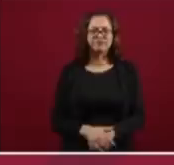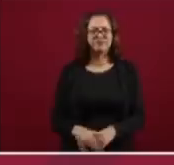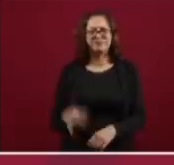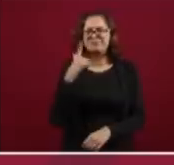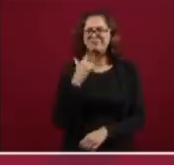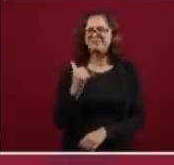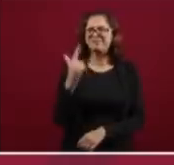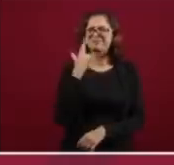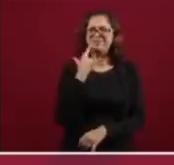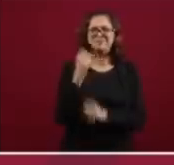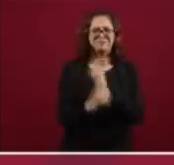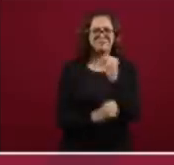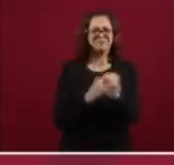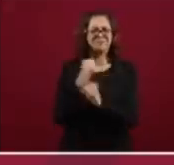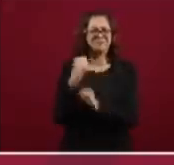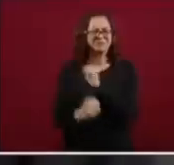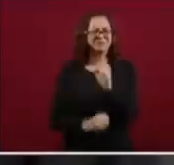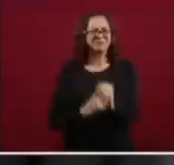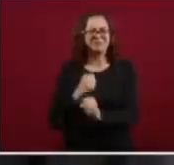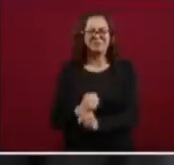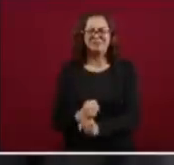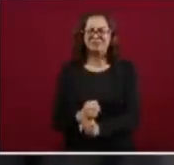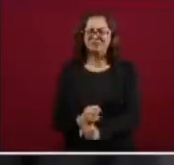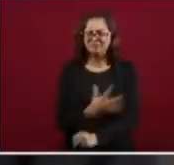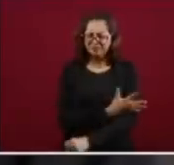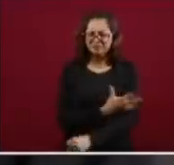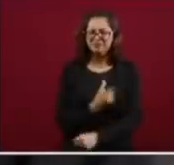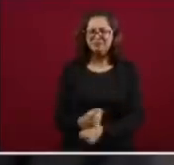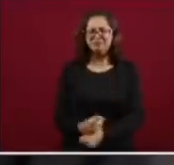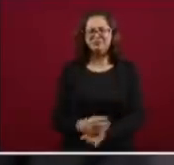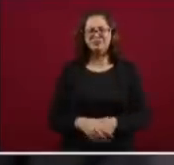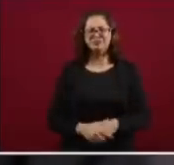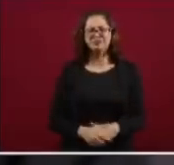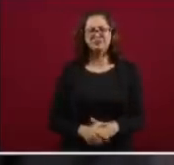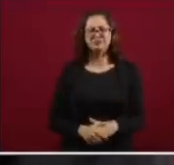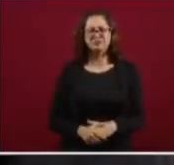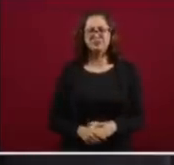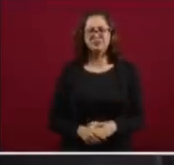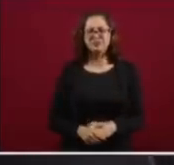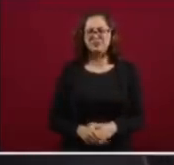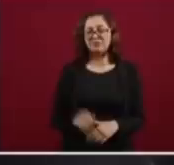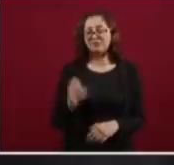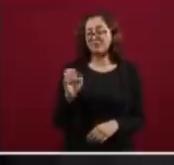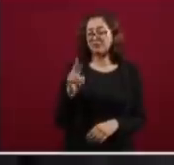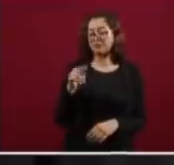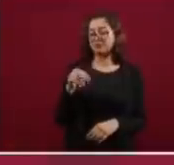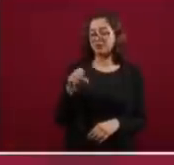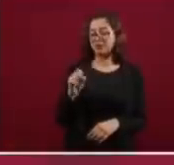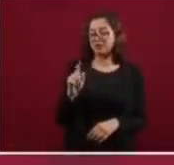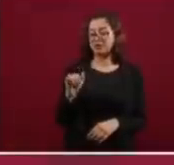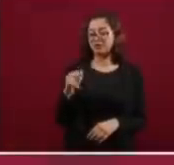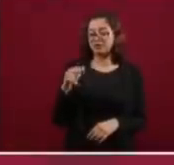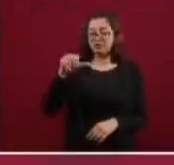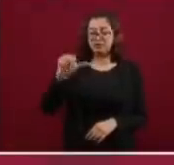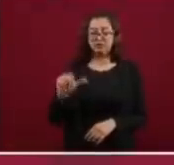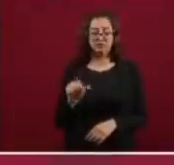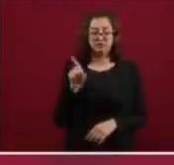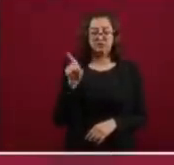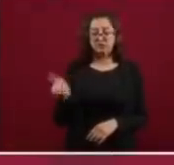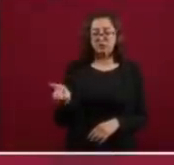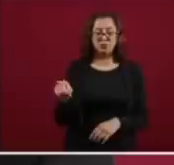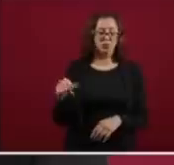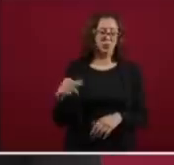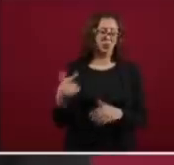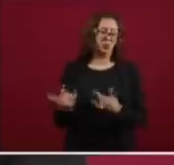lucha con estas ernestina tiene una